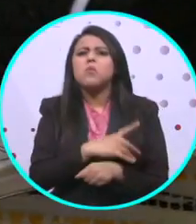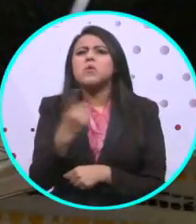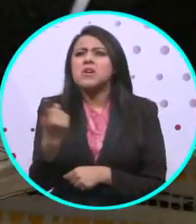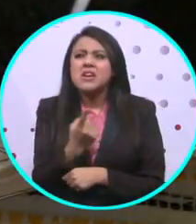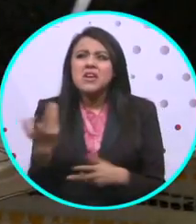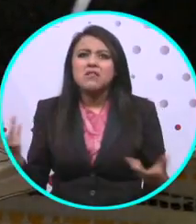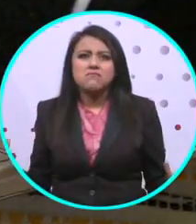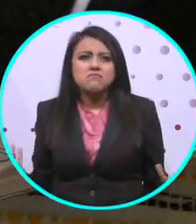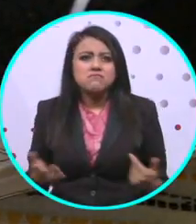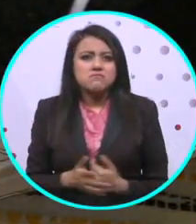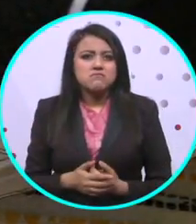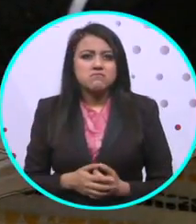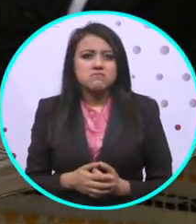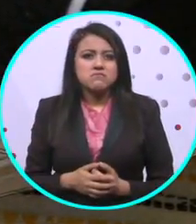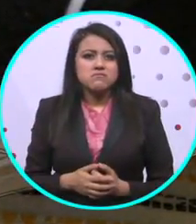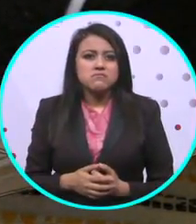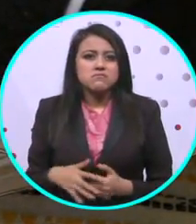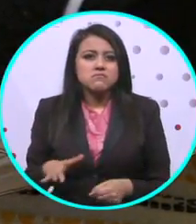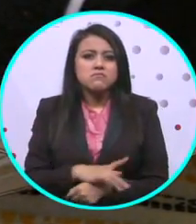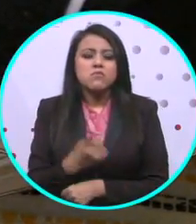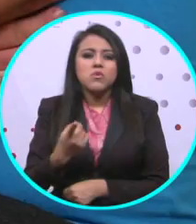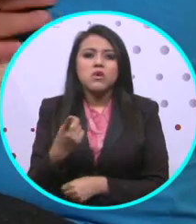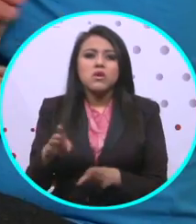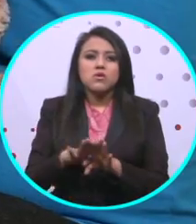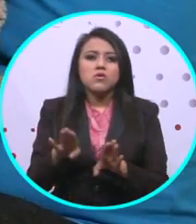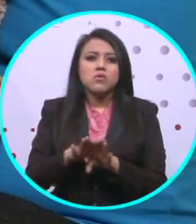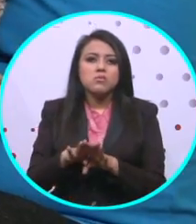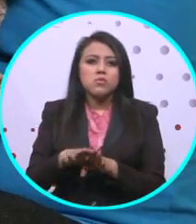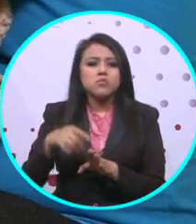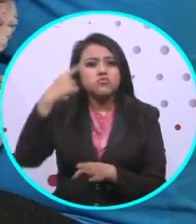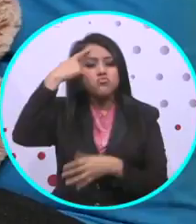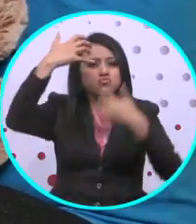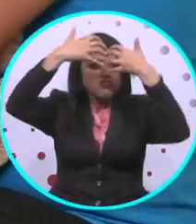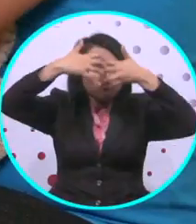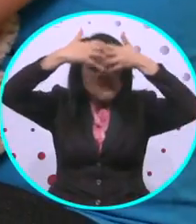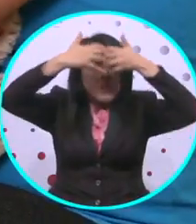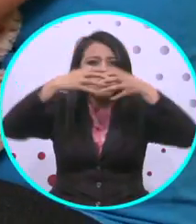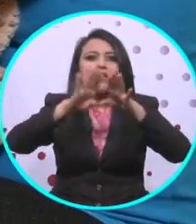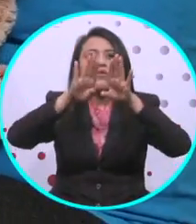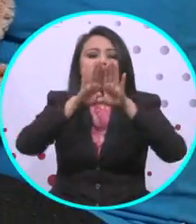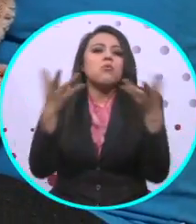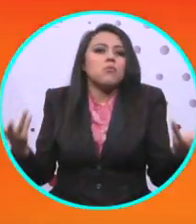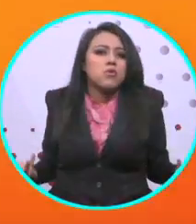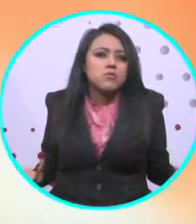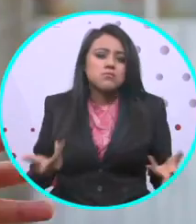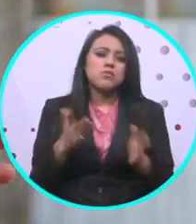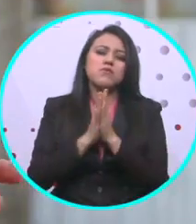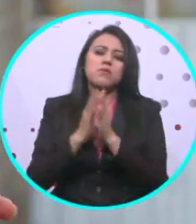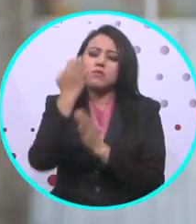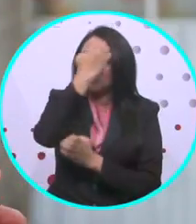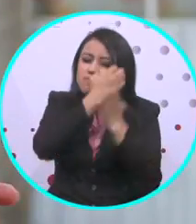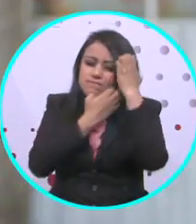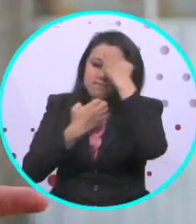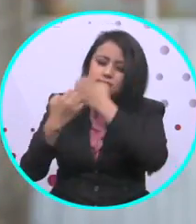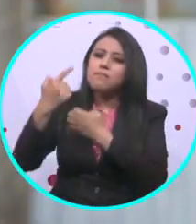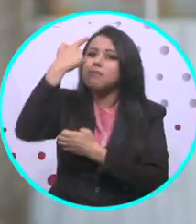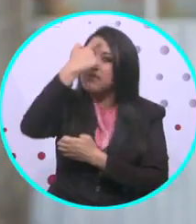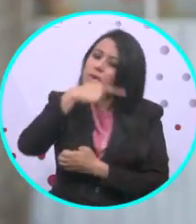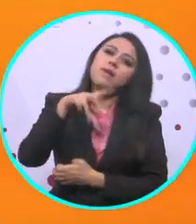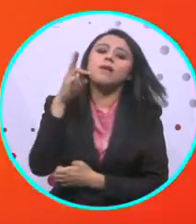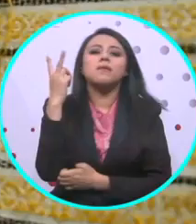O sea, ¿de qué forma le está trabajando ella su cerebro? Yo solicito un diagnóstico médico para saber qué es